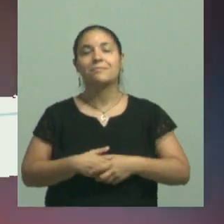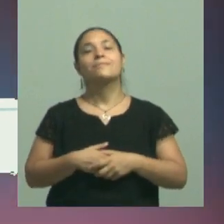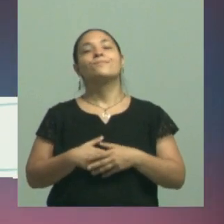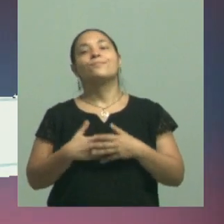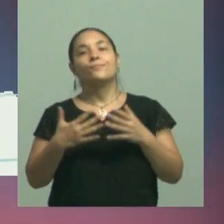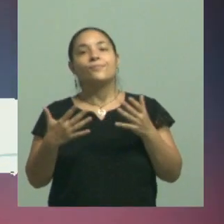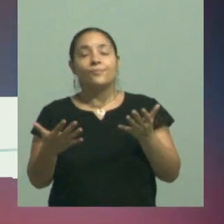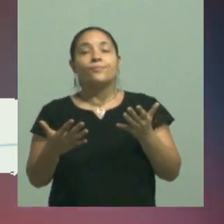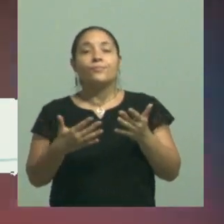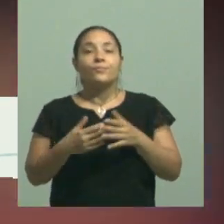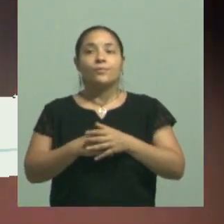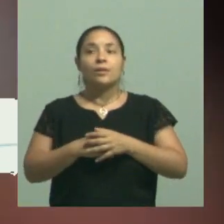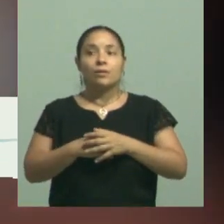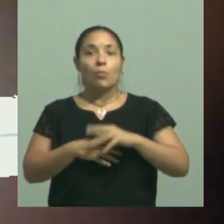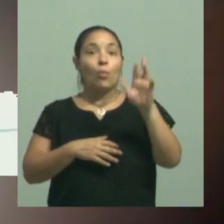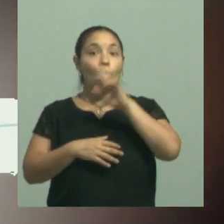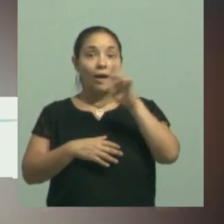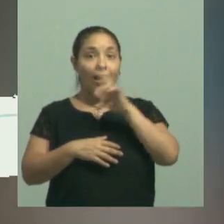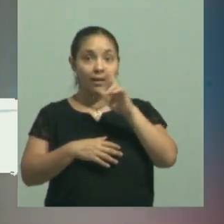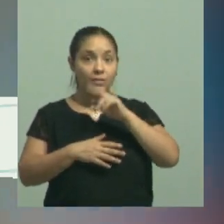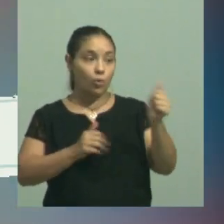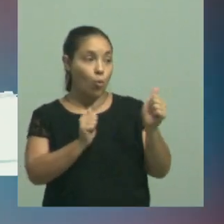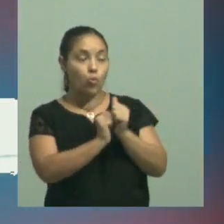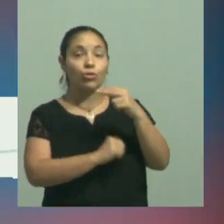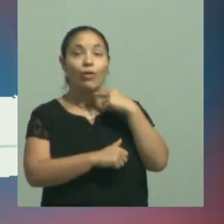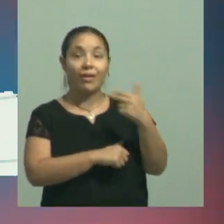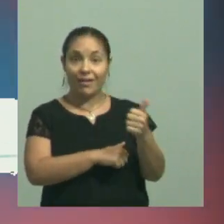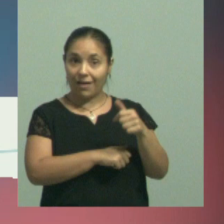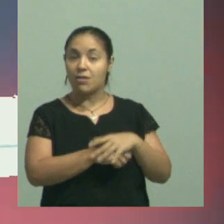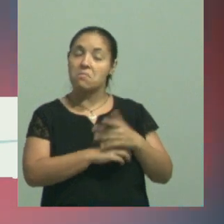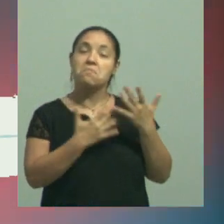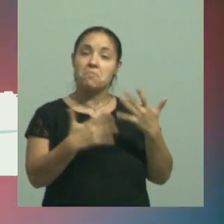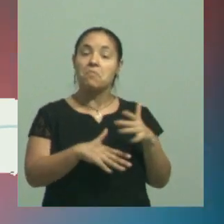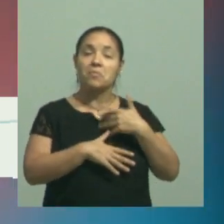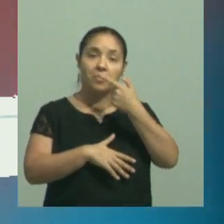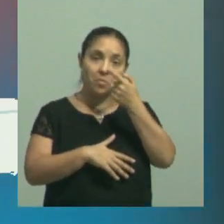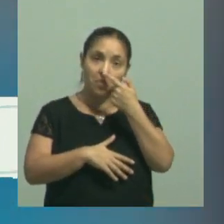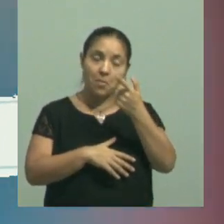fueron muchas mujeres con sus hijas, ¿no? Sí. Me parece que está bueno también transmitir eso de